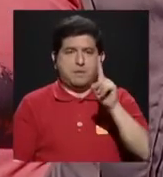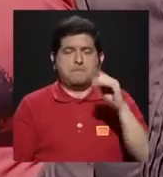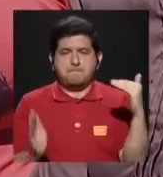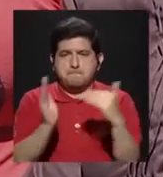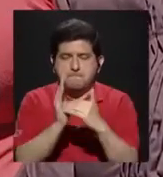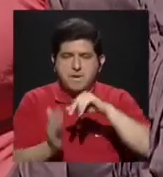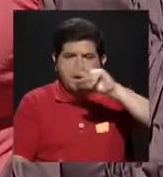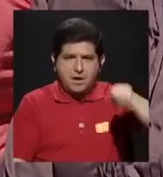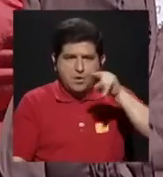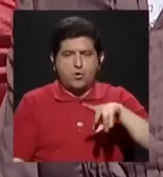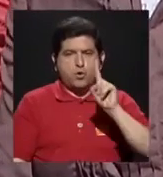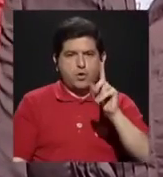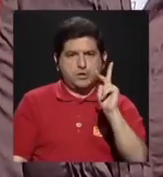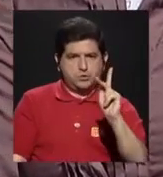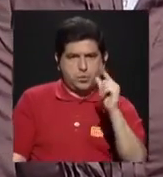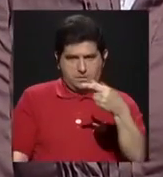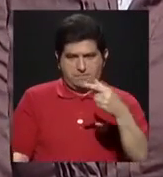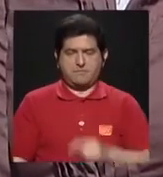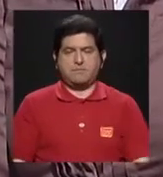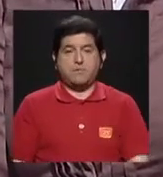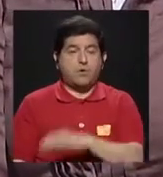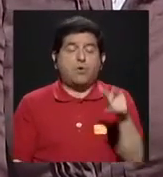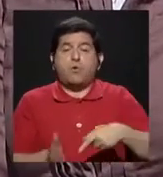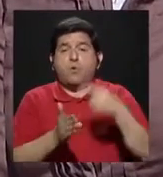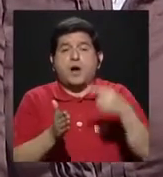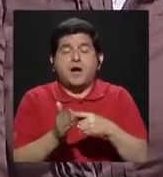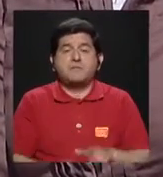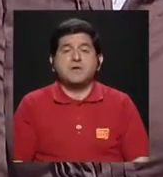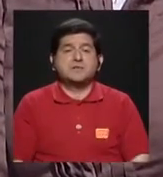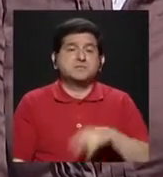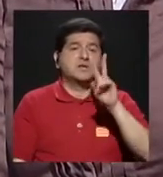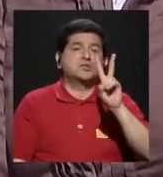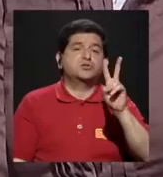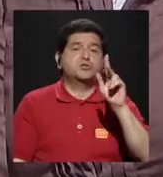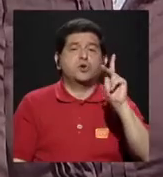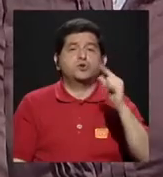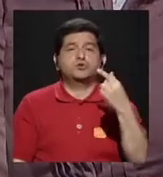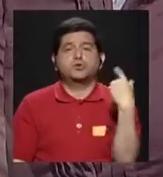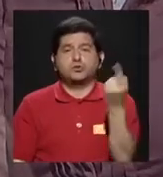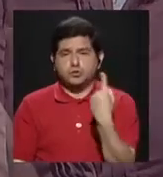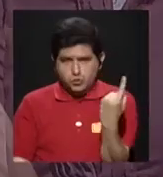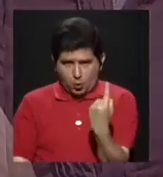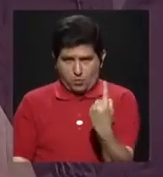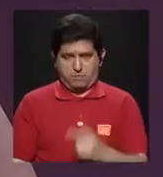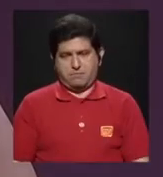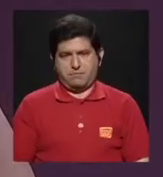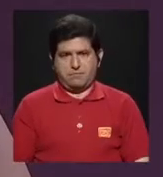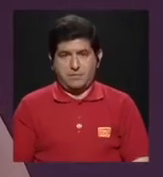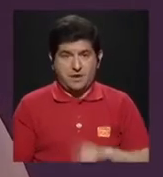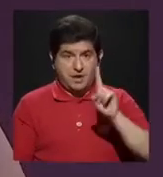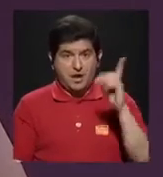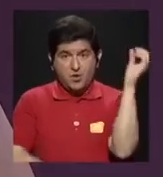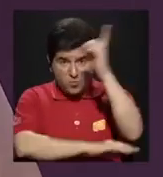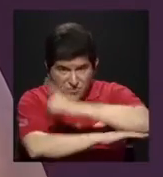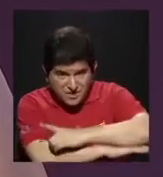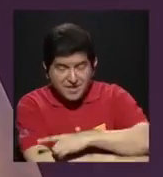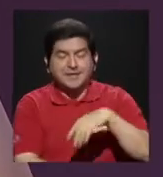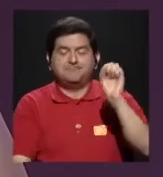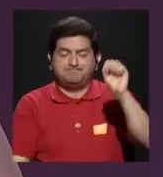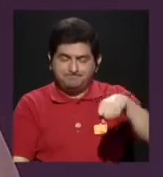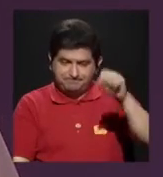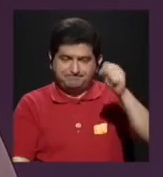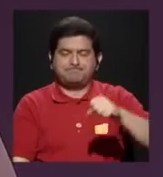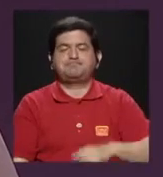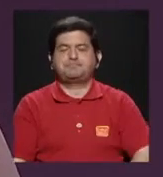kilo. Como a veces usted puede agarrar 2 kilos, ¿verdad? Entonces eso es En un como solo día. en un solo día.